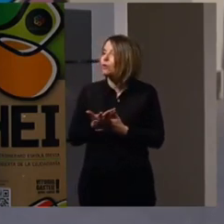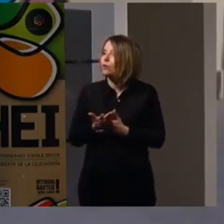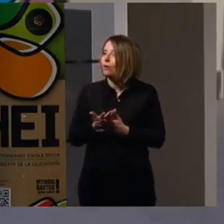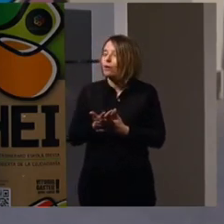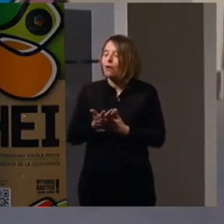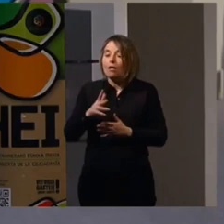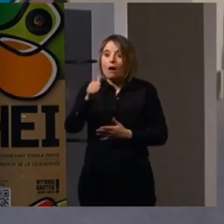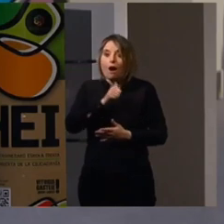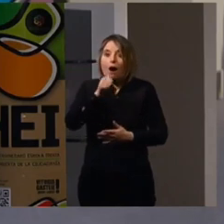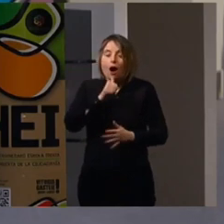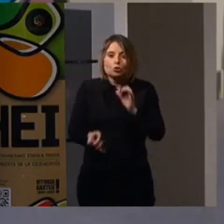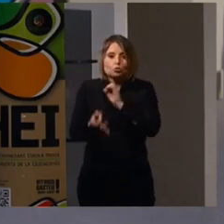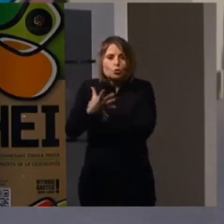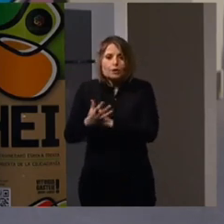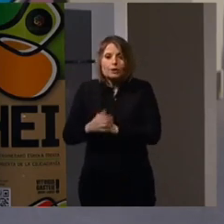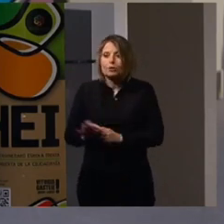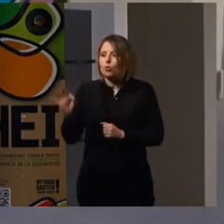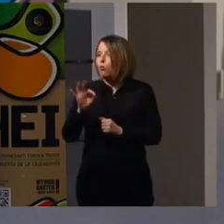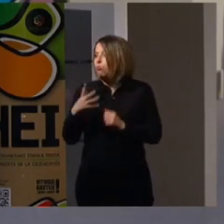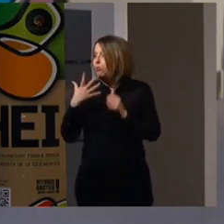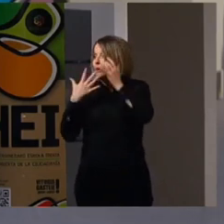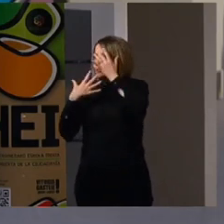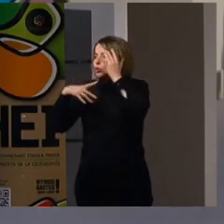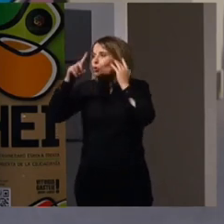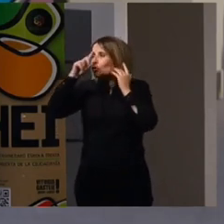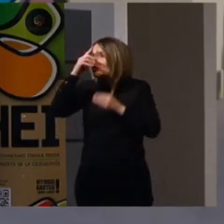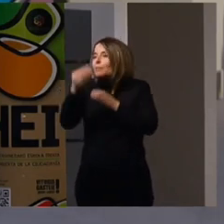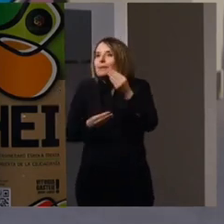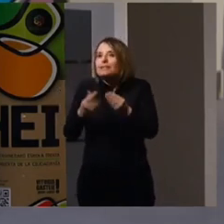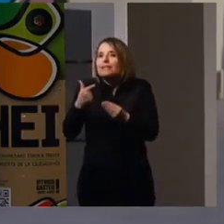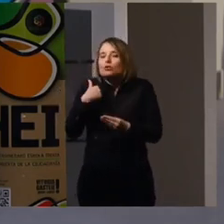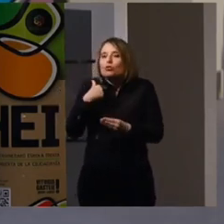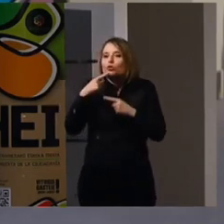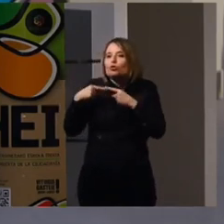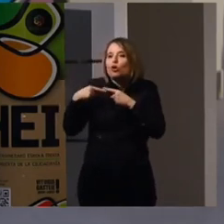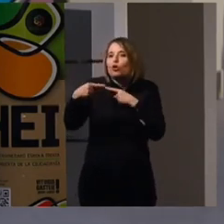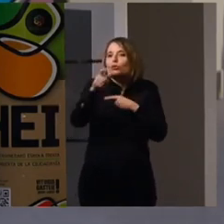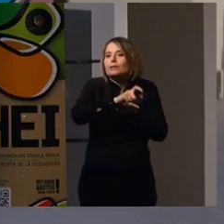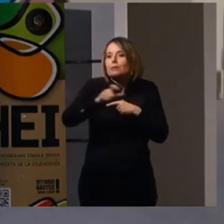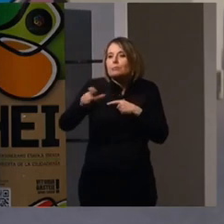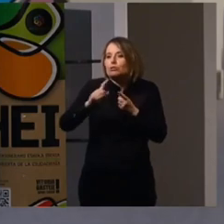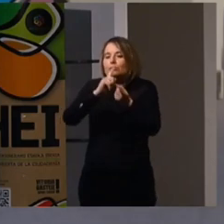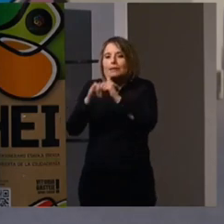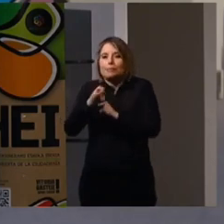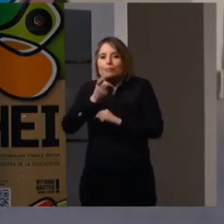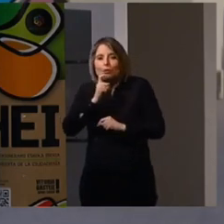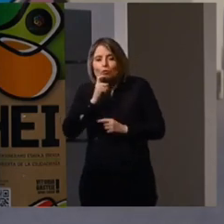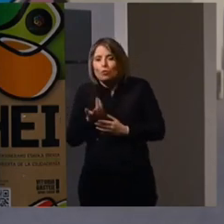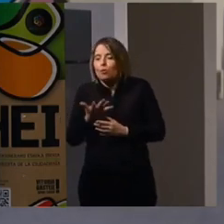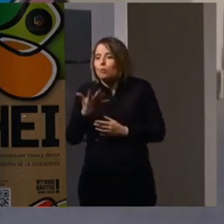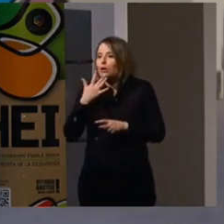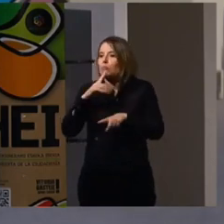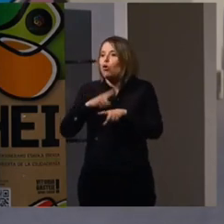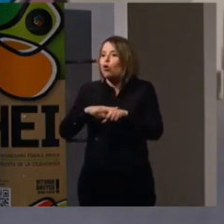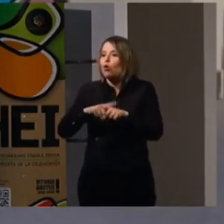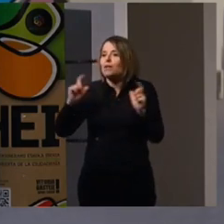repente surgen un montón de resistencias, ¿no? O cuando intentas pensar en cómo podría cambiar el día a día de las personas, en plan de, venga, pues una reducción